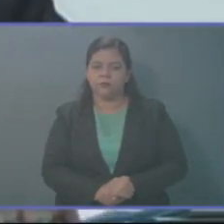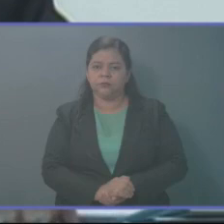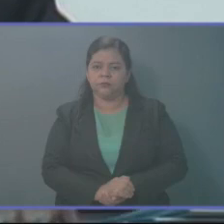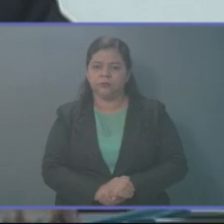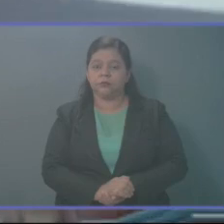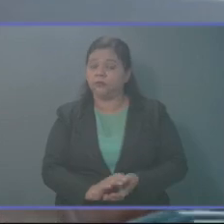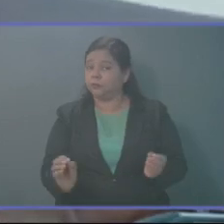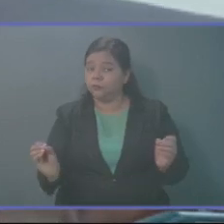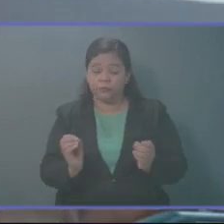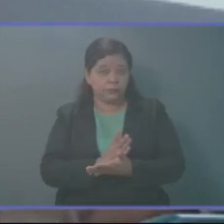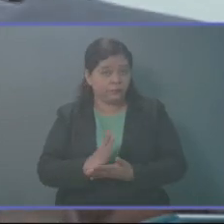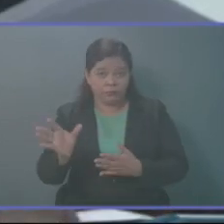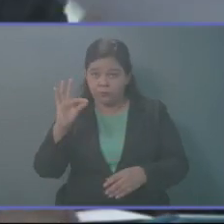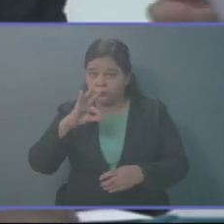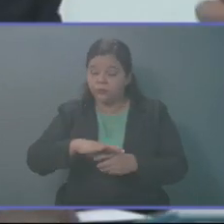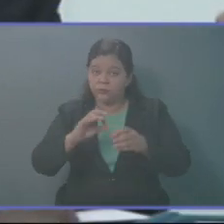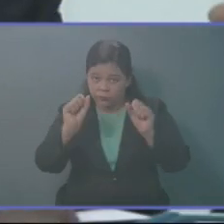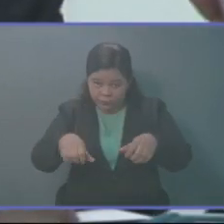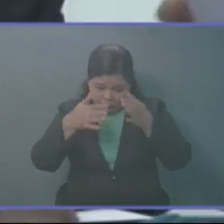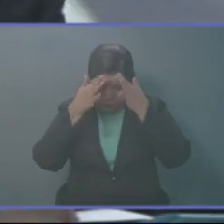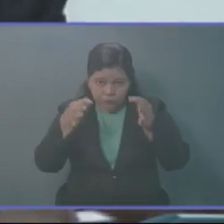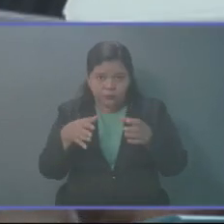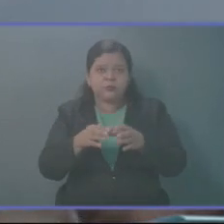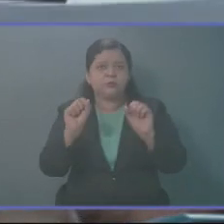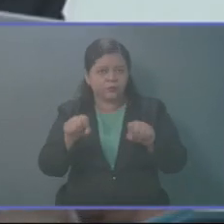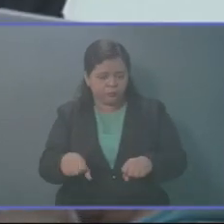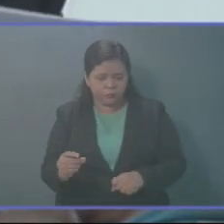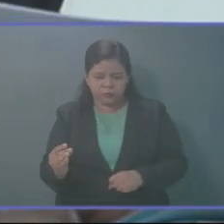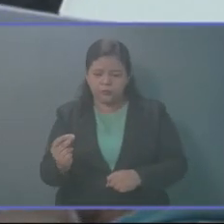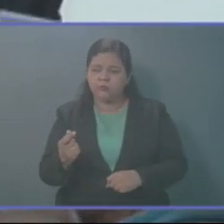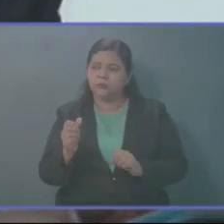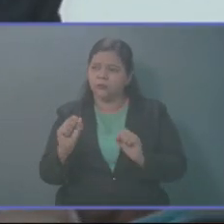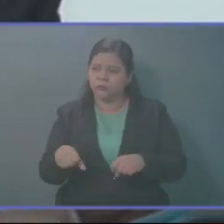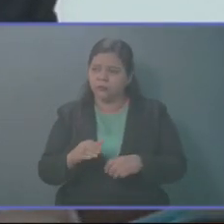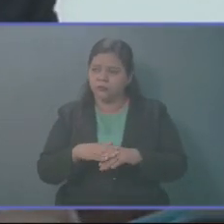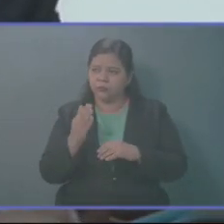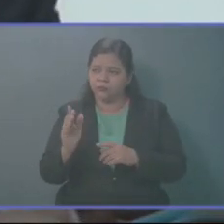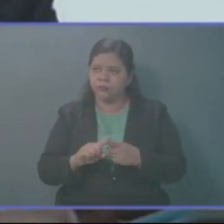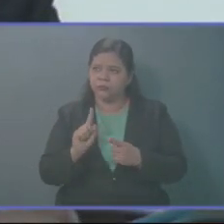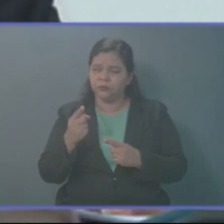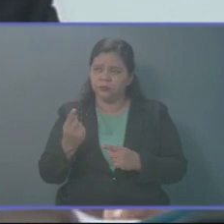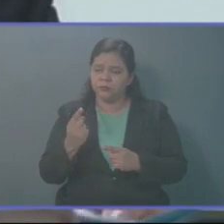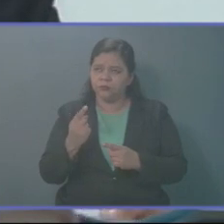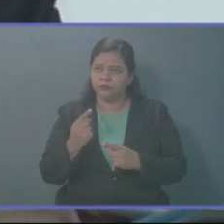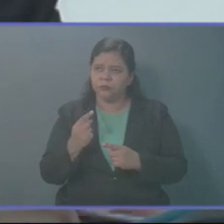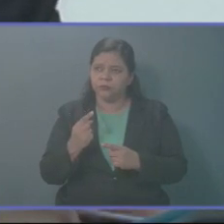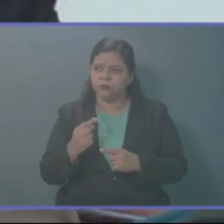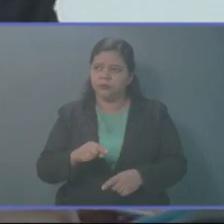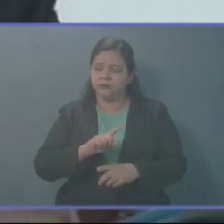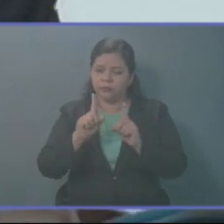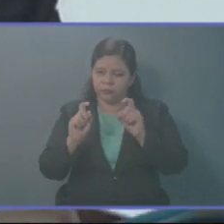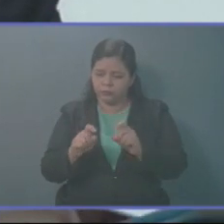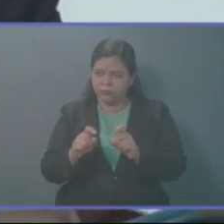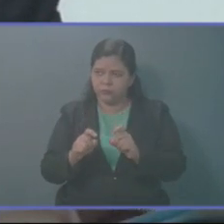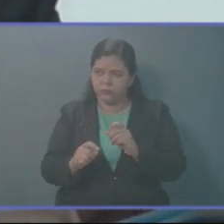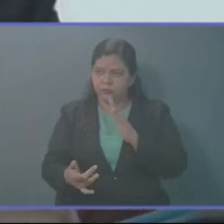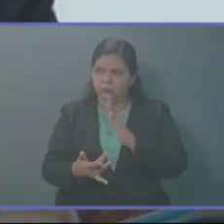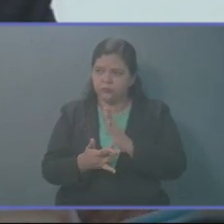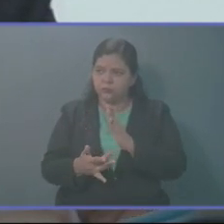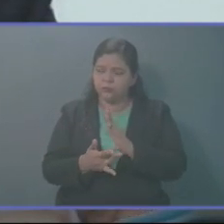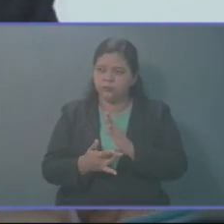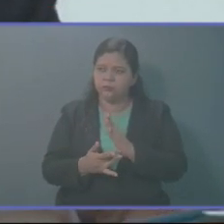No hay votos. Podemos hacer el dictamen y tenerlo listo, pero vamos a hacer las consultas, ¿verdad? Técnico.